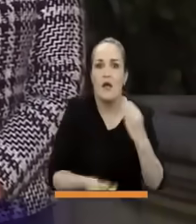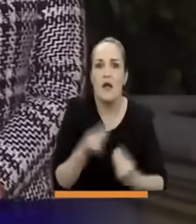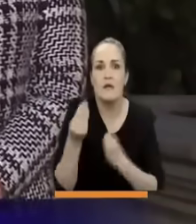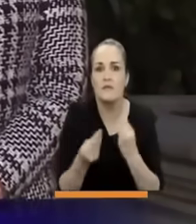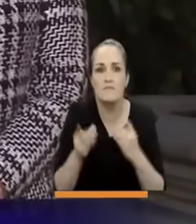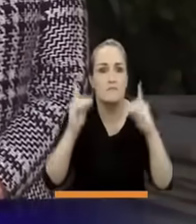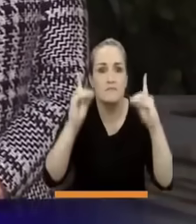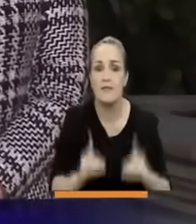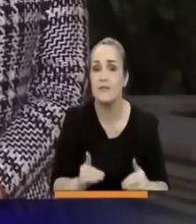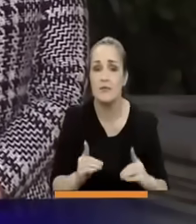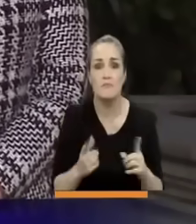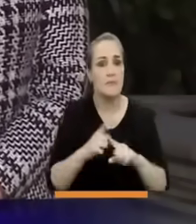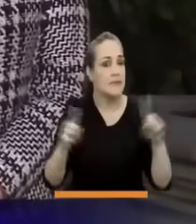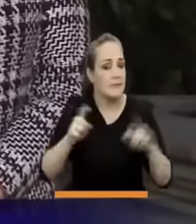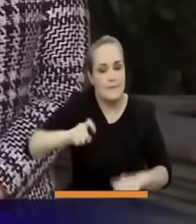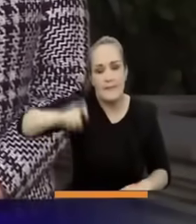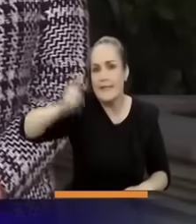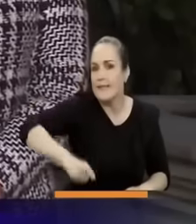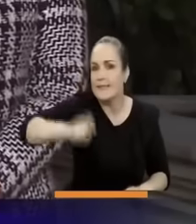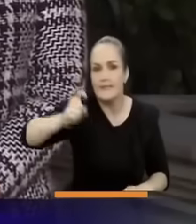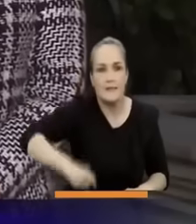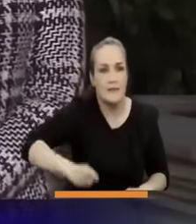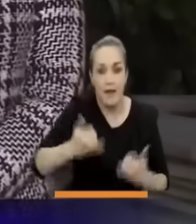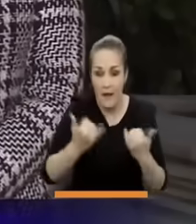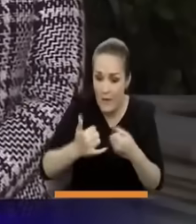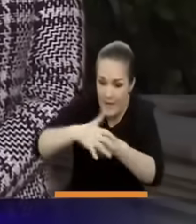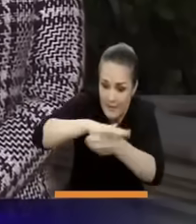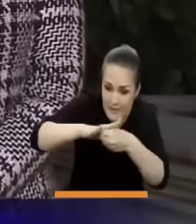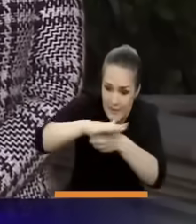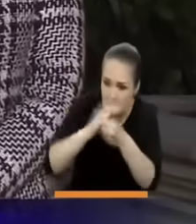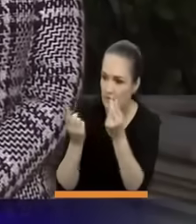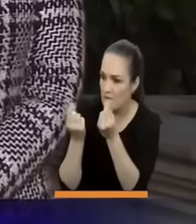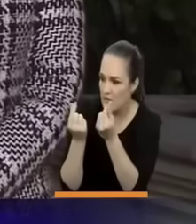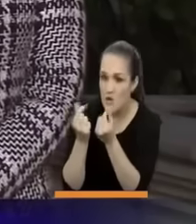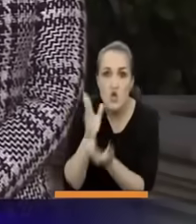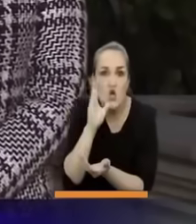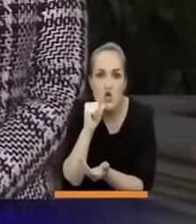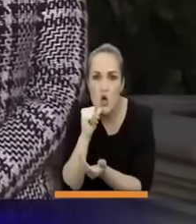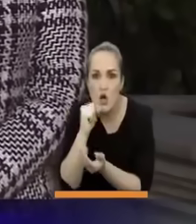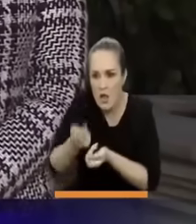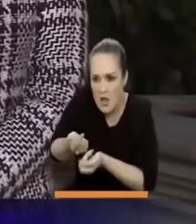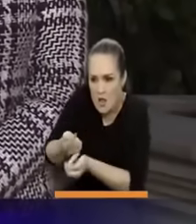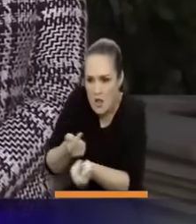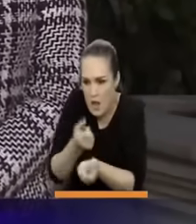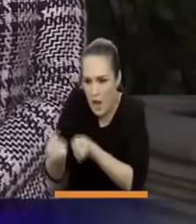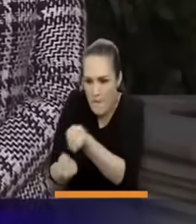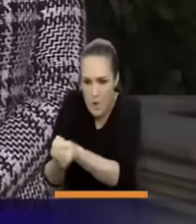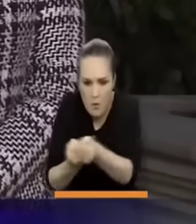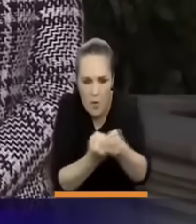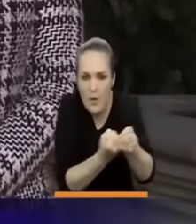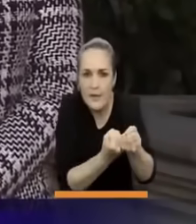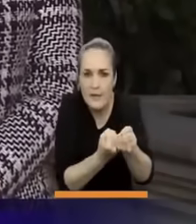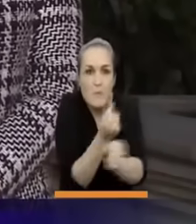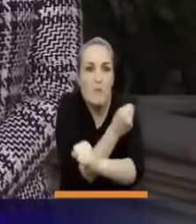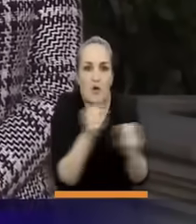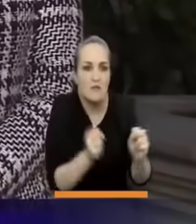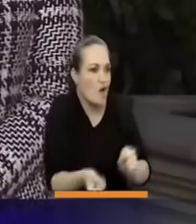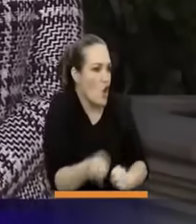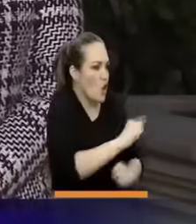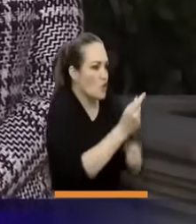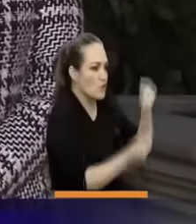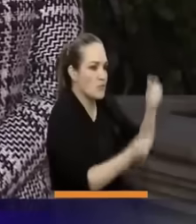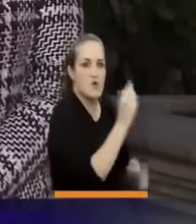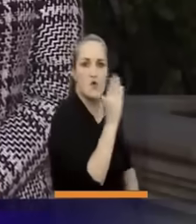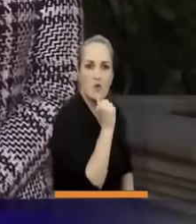se hace absolutamente necesaria en la actual situación fiscal de Colombia. Y pensamos